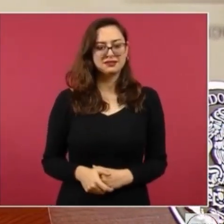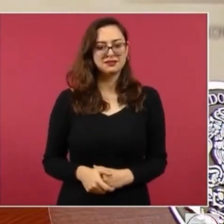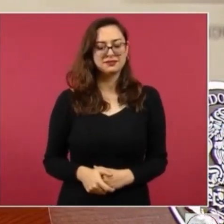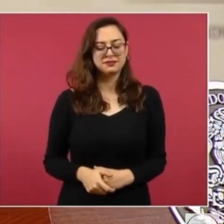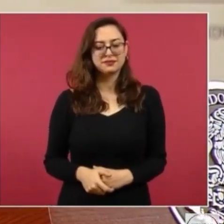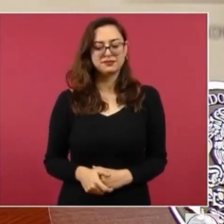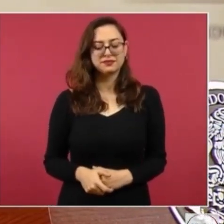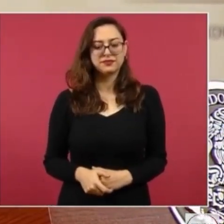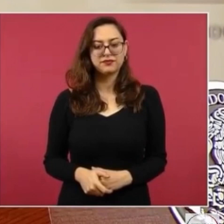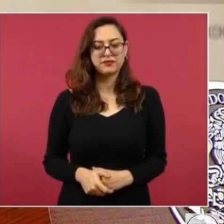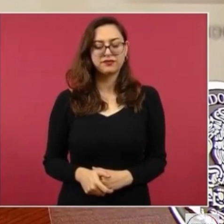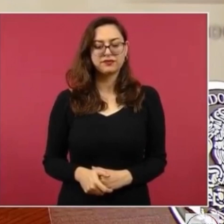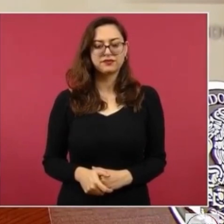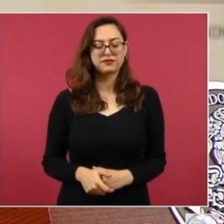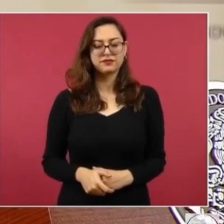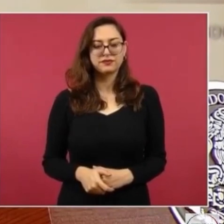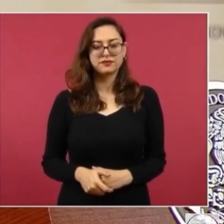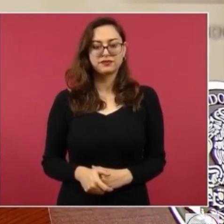o que se equipare